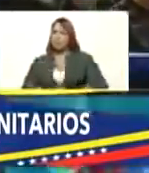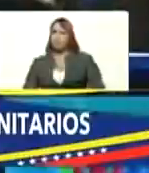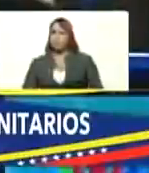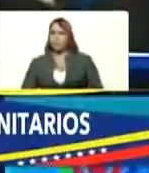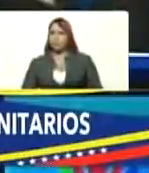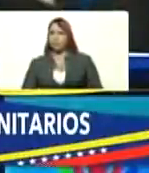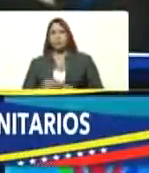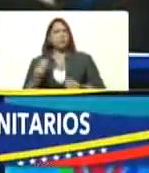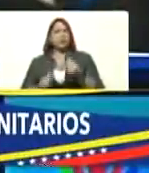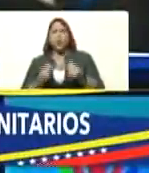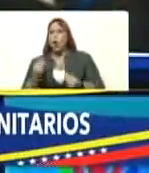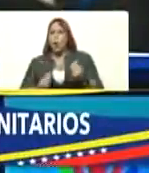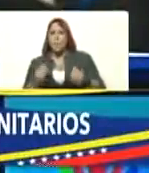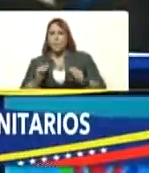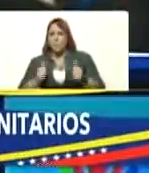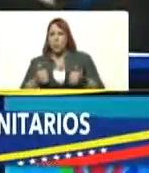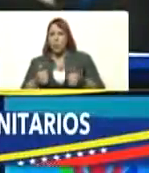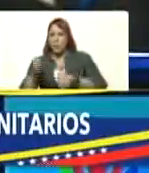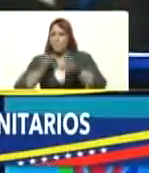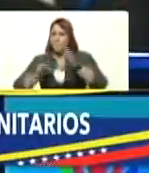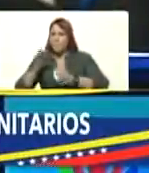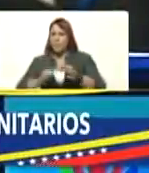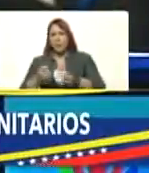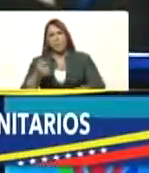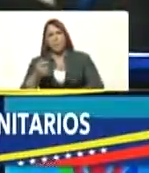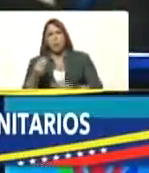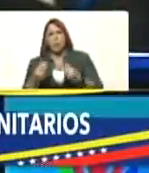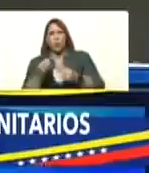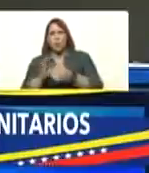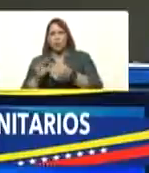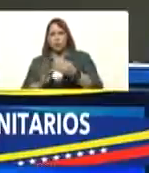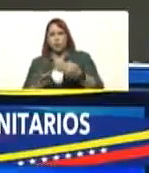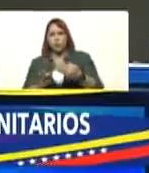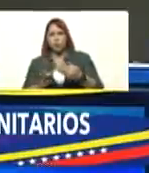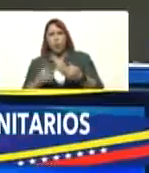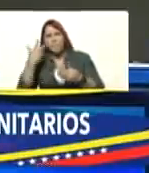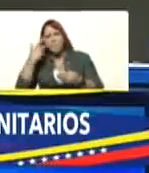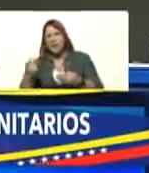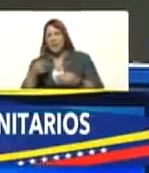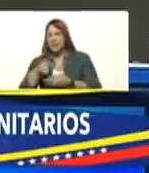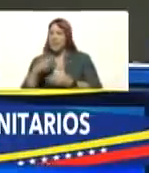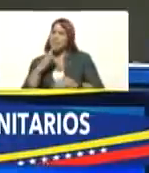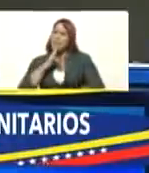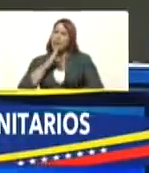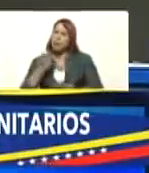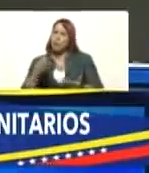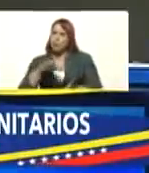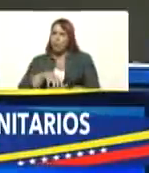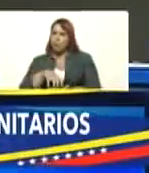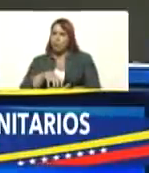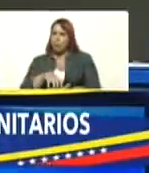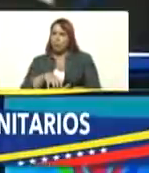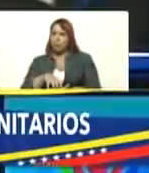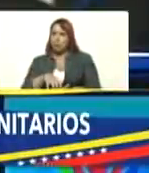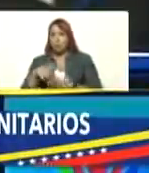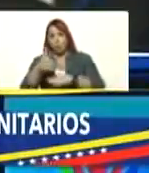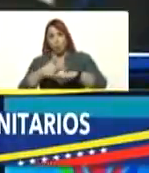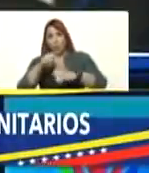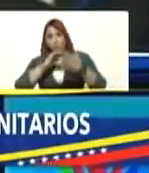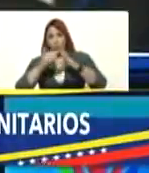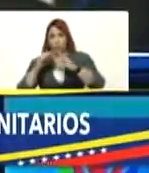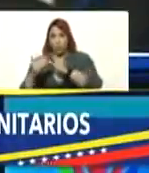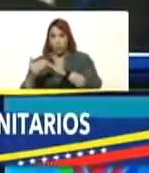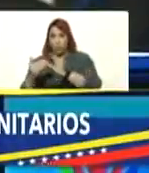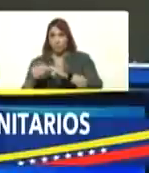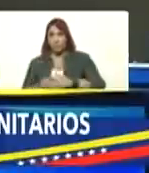¿cómo va a operar? Explícame un poco, ¿cómo va a funcionar el fondo? El fondo... ¿Para qué sirve el fondo regional de los gobiernos comunitarios? Es lo